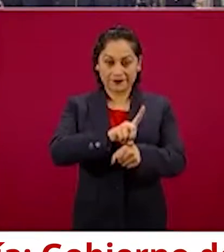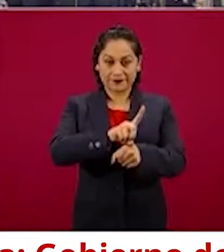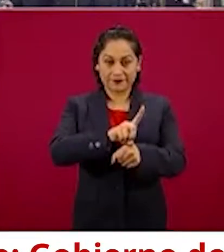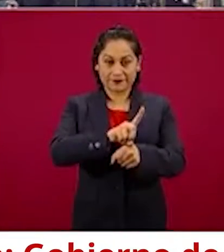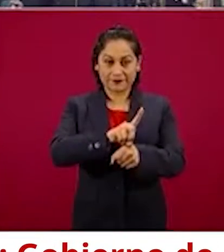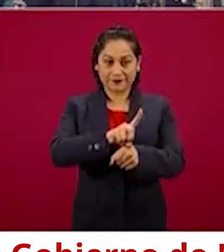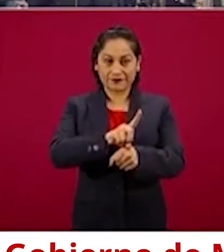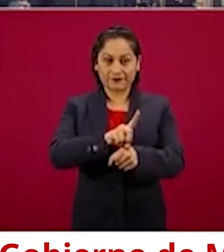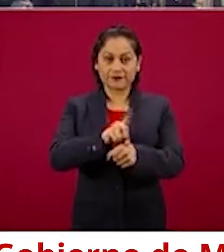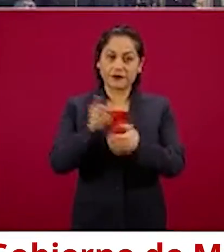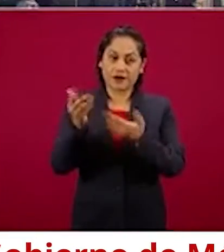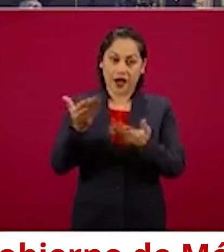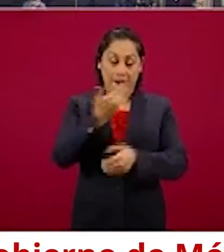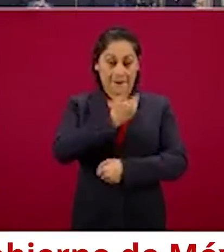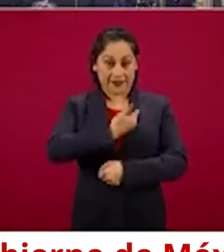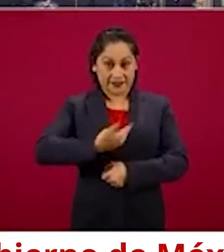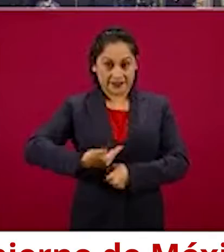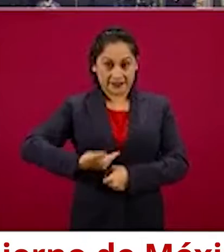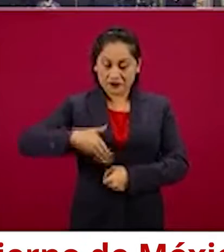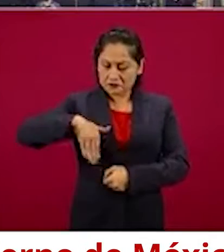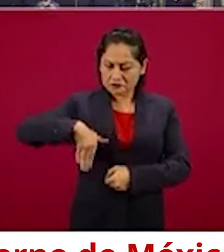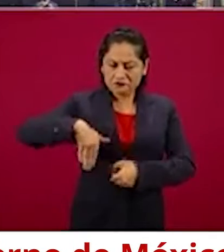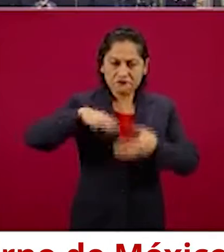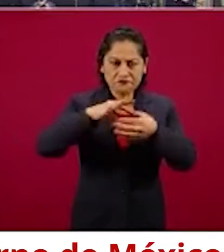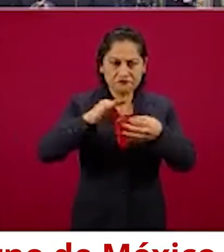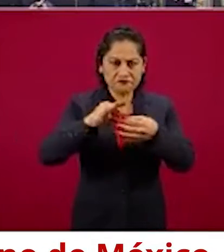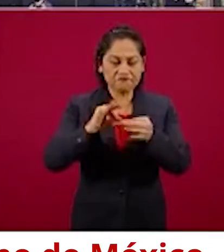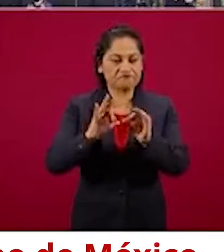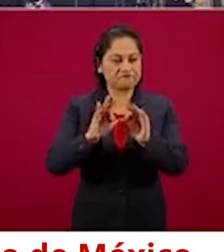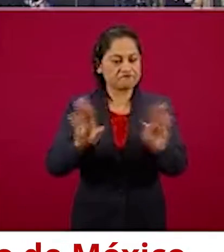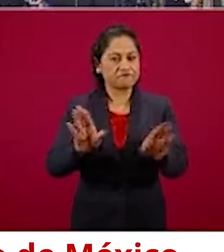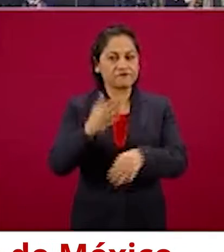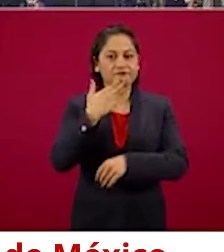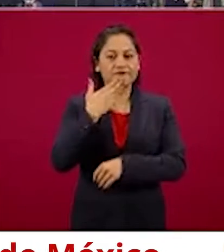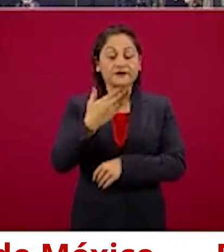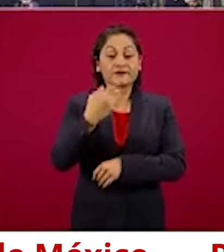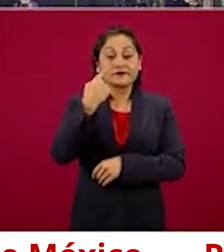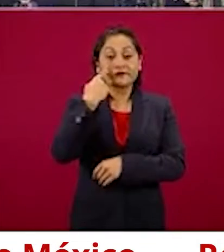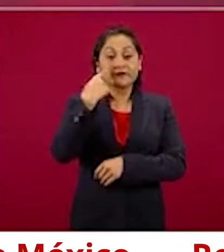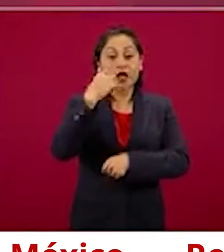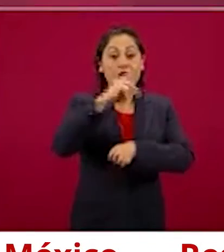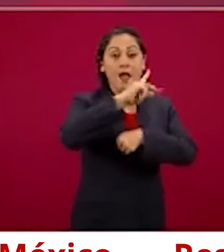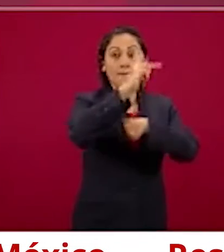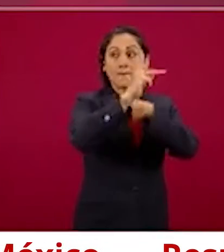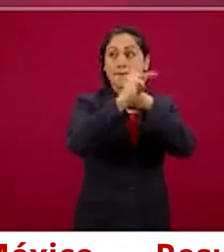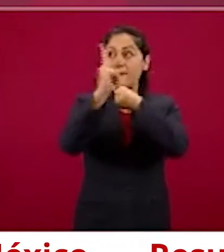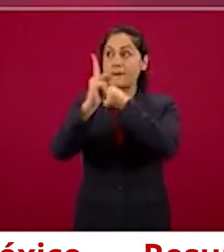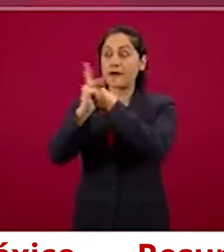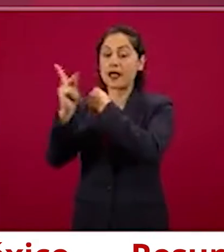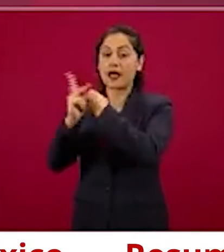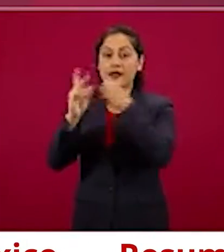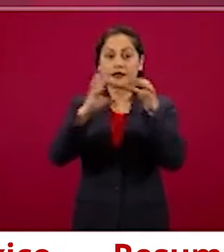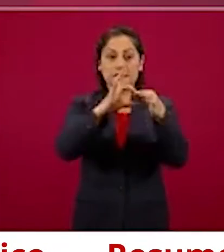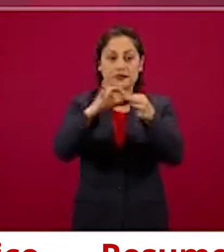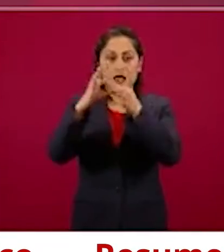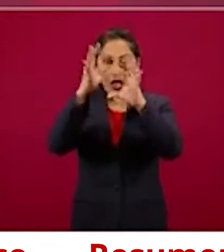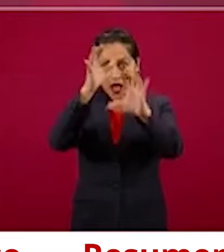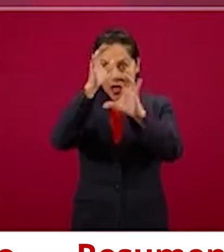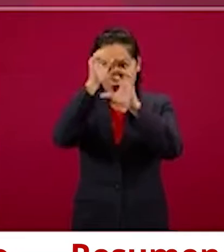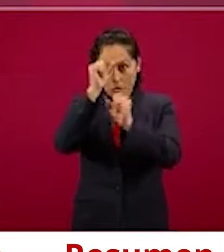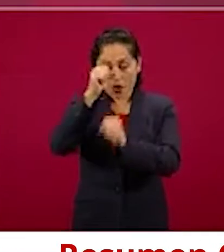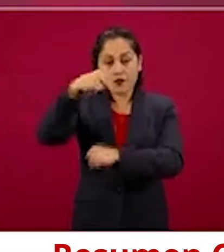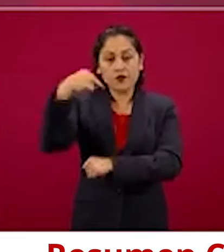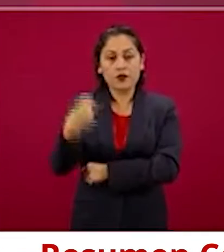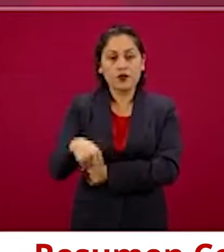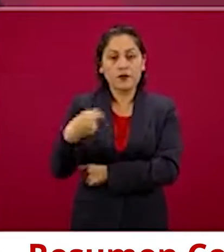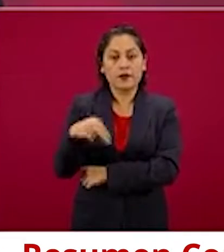Como ya lo explicó muy bien el presidente, hay un acuerdo entre los países que se llaman acuerdos de equivalencia,